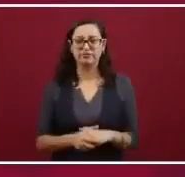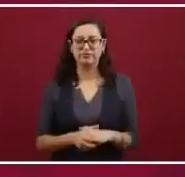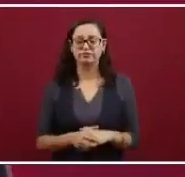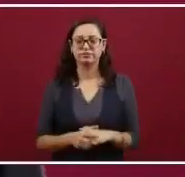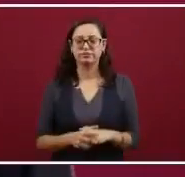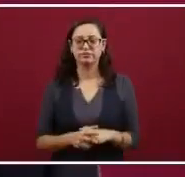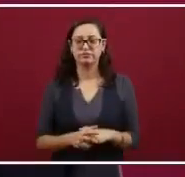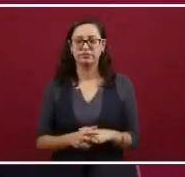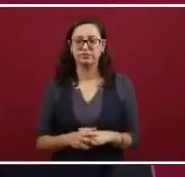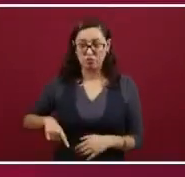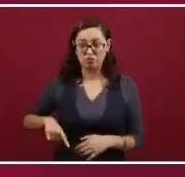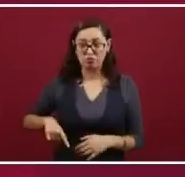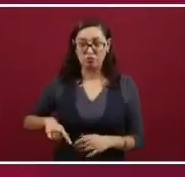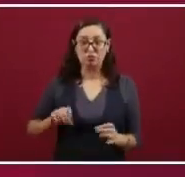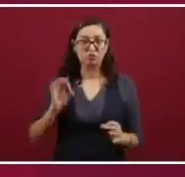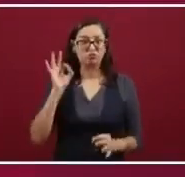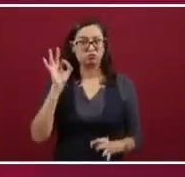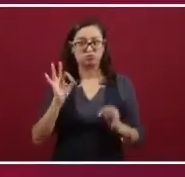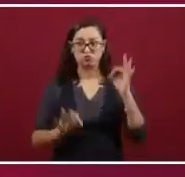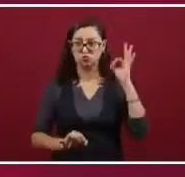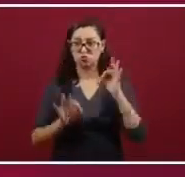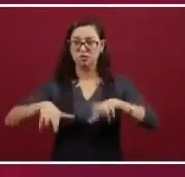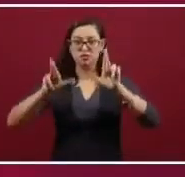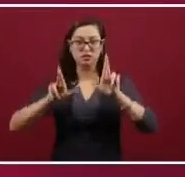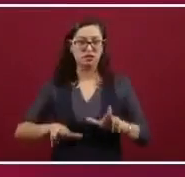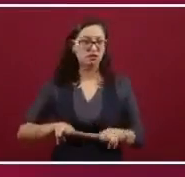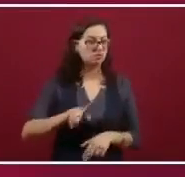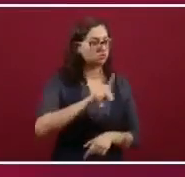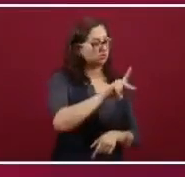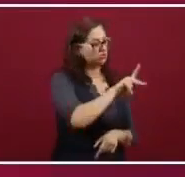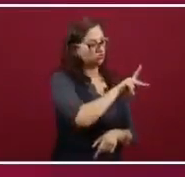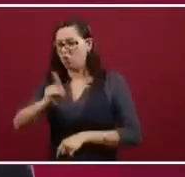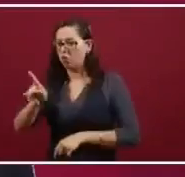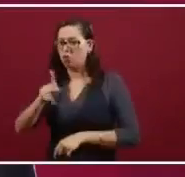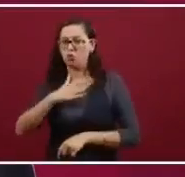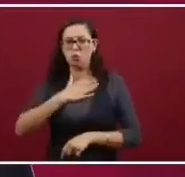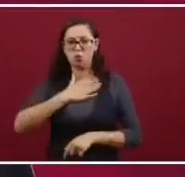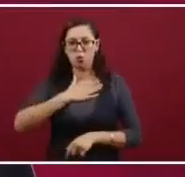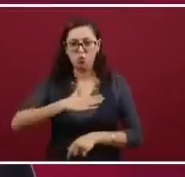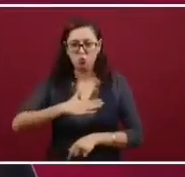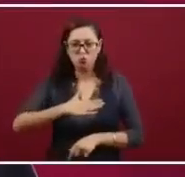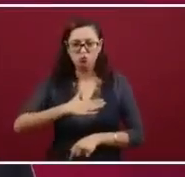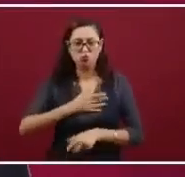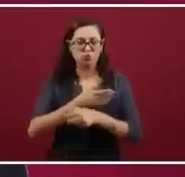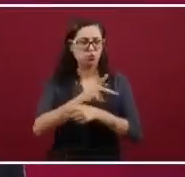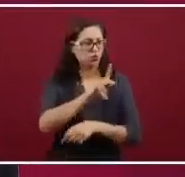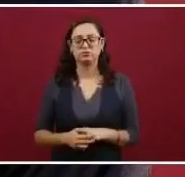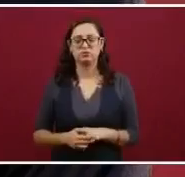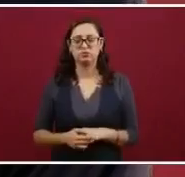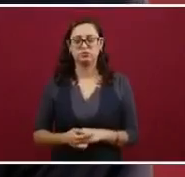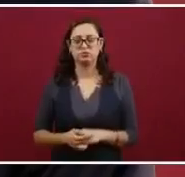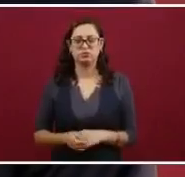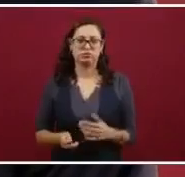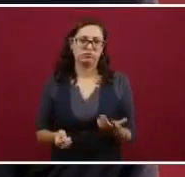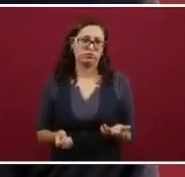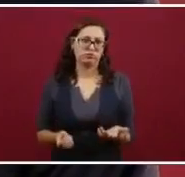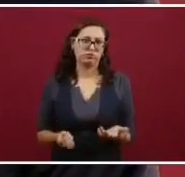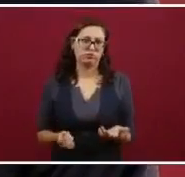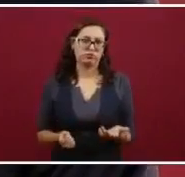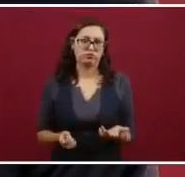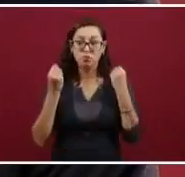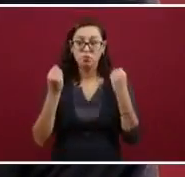gobierno es juez, el gobierno representa a todos, el gobierno es el encargado de impartir justicia. Entonces, es